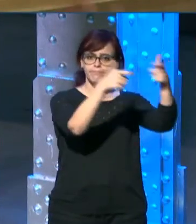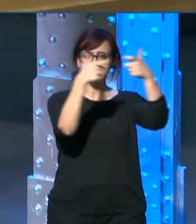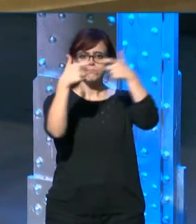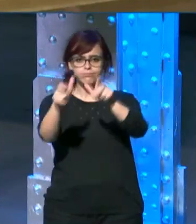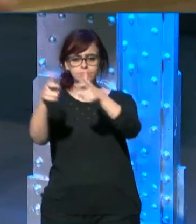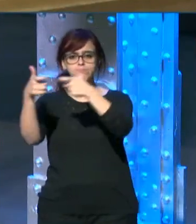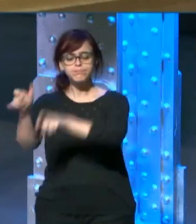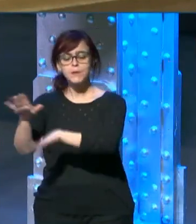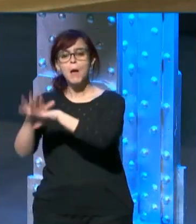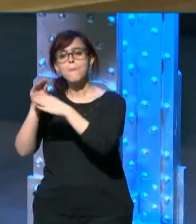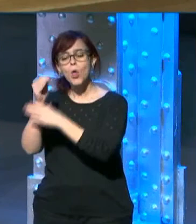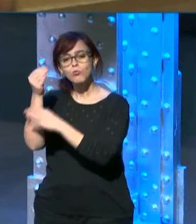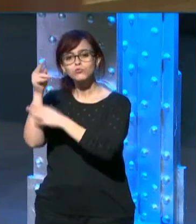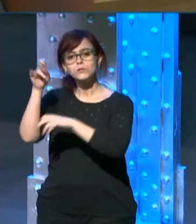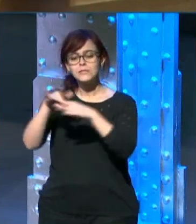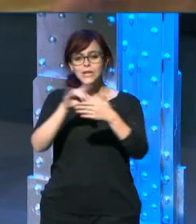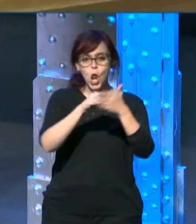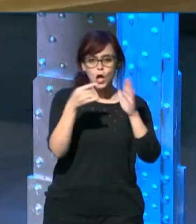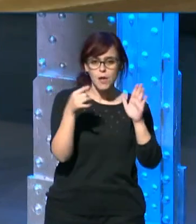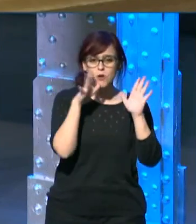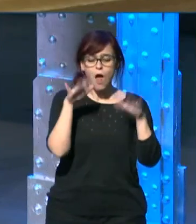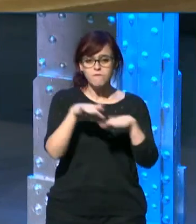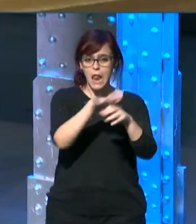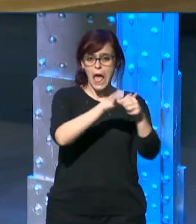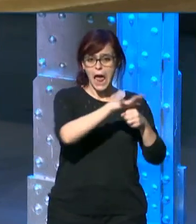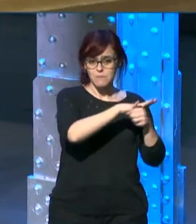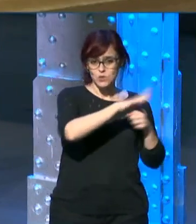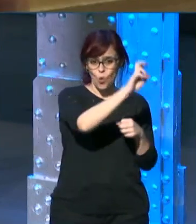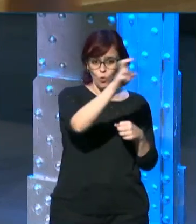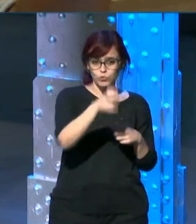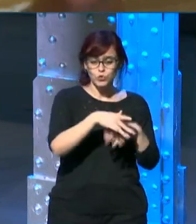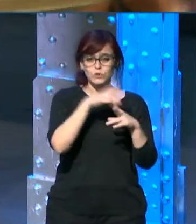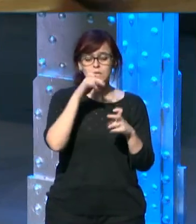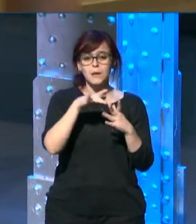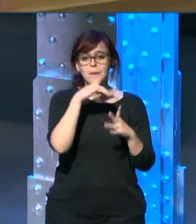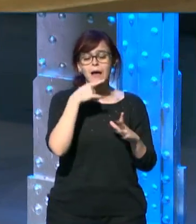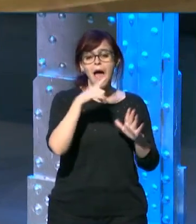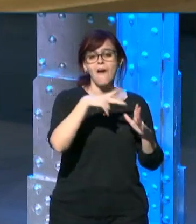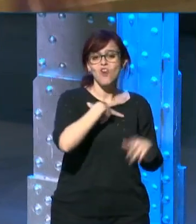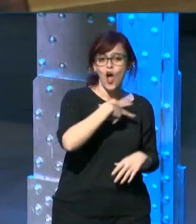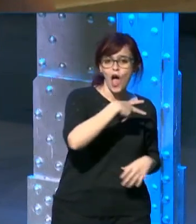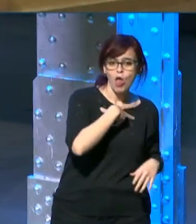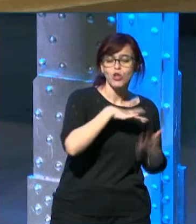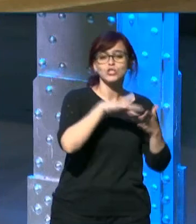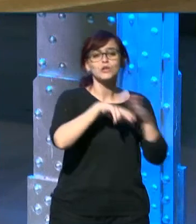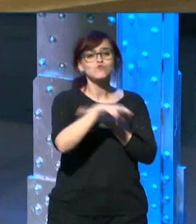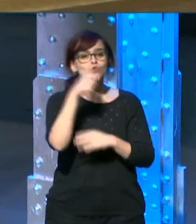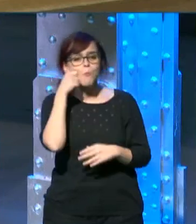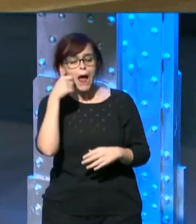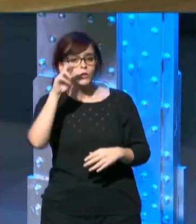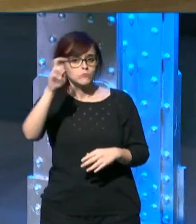hablado de los productos, la parte de tecnología, pero hay muchas otras áreas que también intervienen, los legal, abogados, recursos humanos,